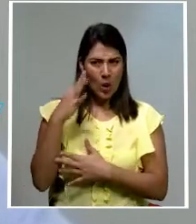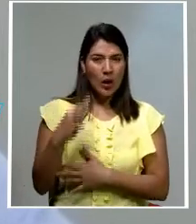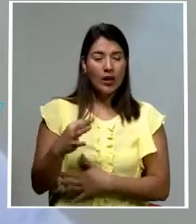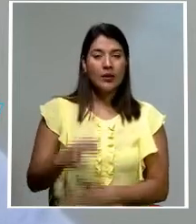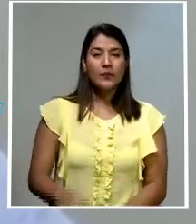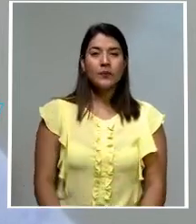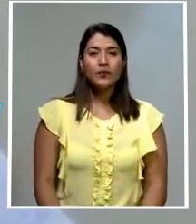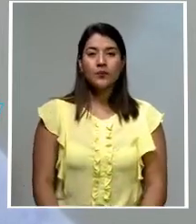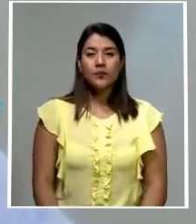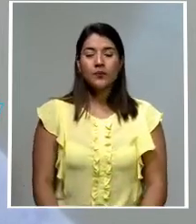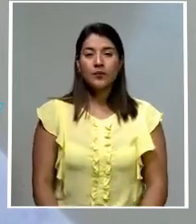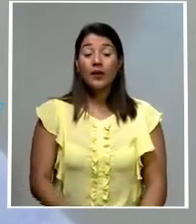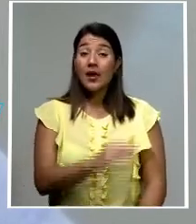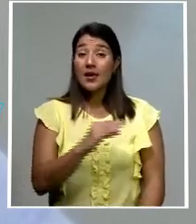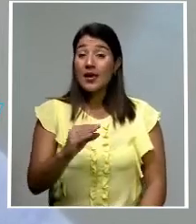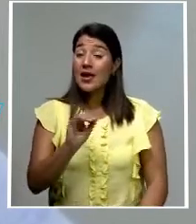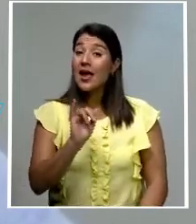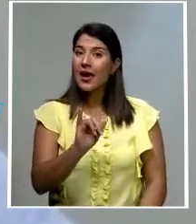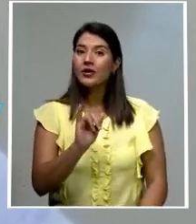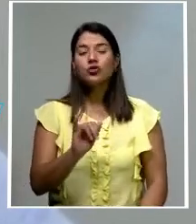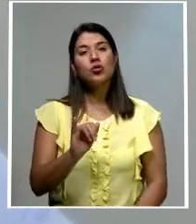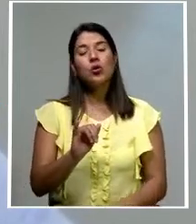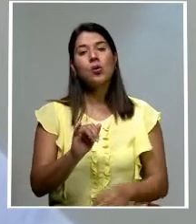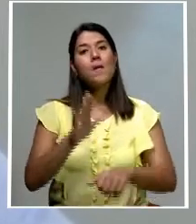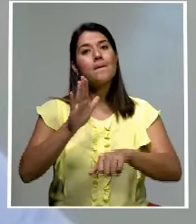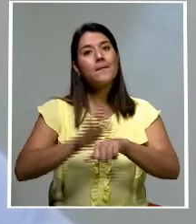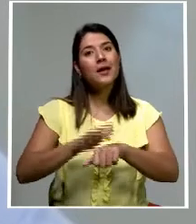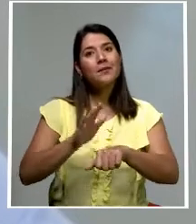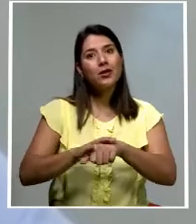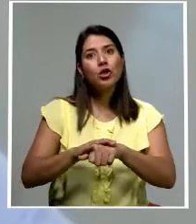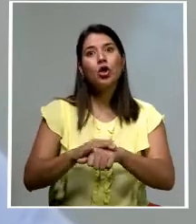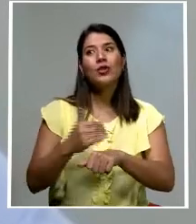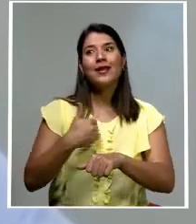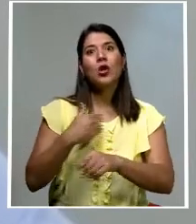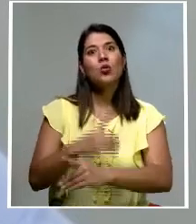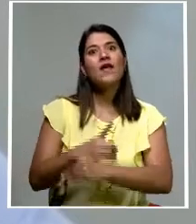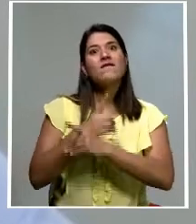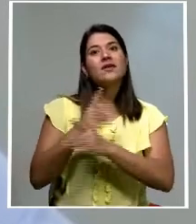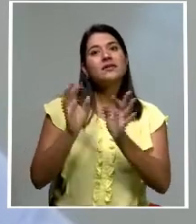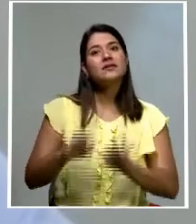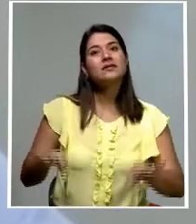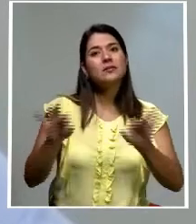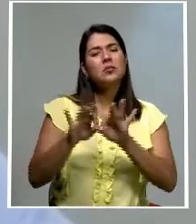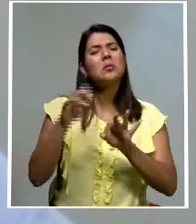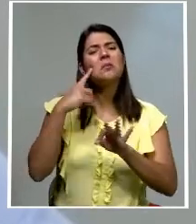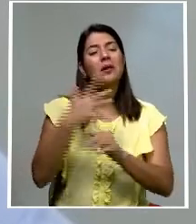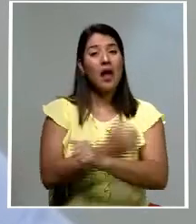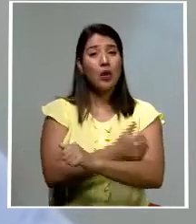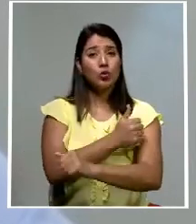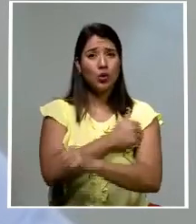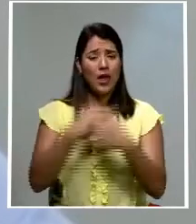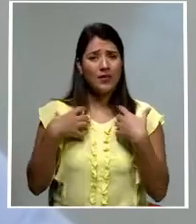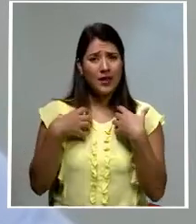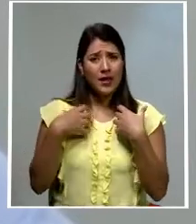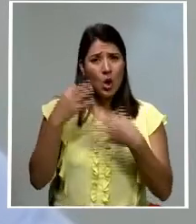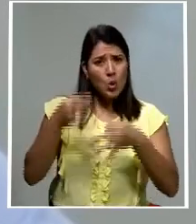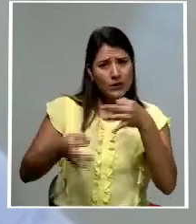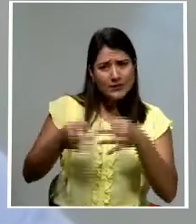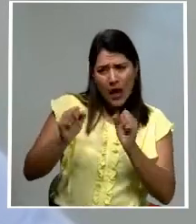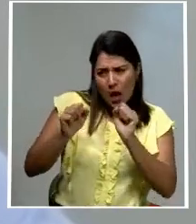recuerdo. Y eso ha venido a dar una herramienta importante para que las autoridades judiciales puedan investigar y